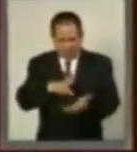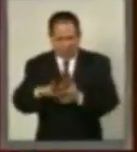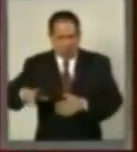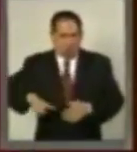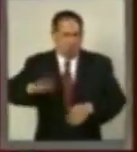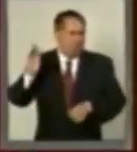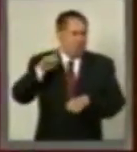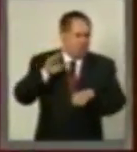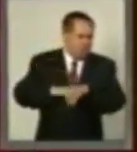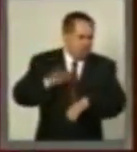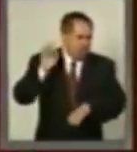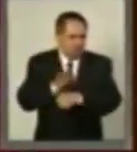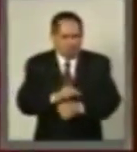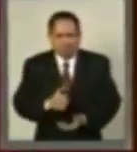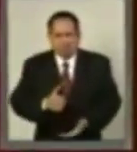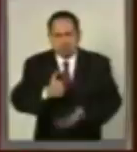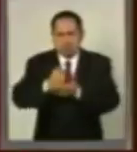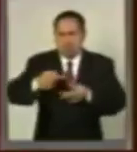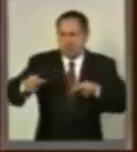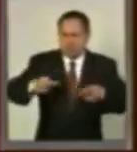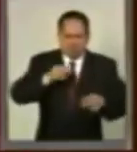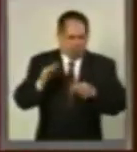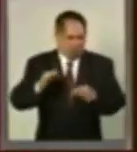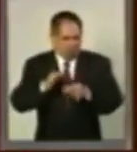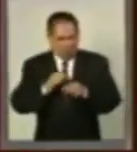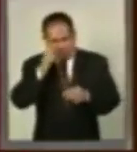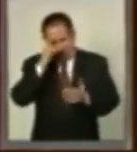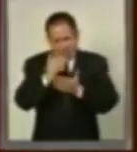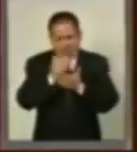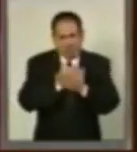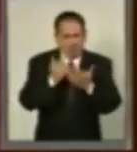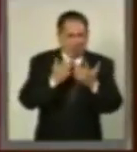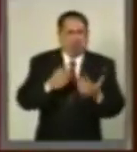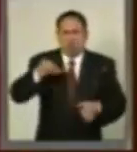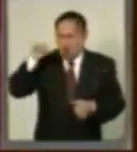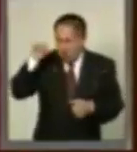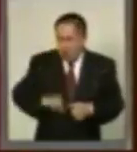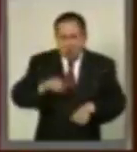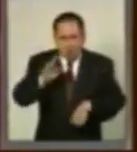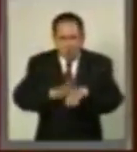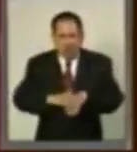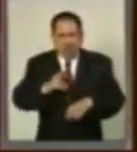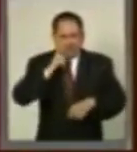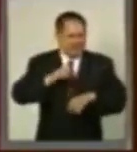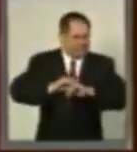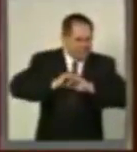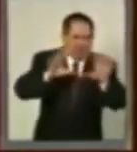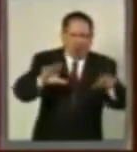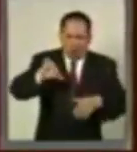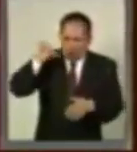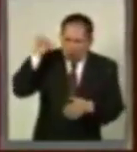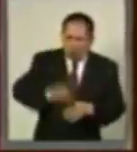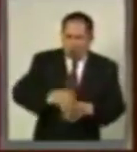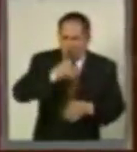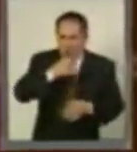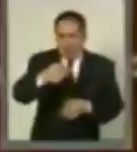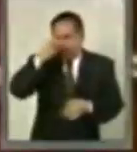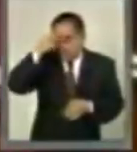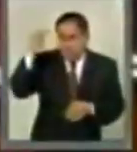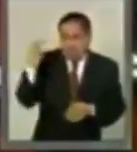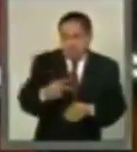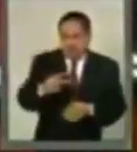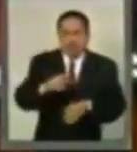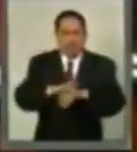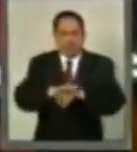gobierno federal preparado en materia de prevención de desastres. Hoy hay que decirlo fuerte y claro, México